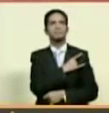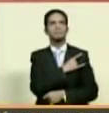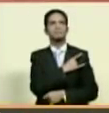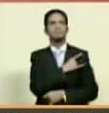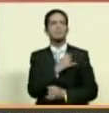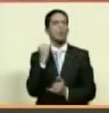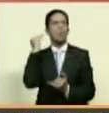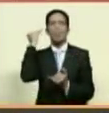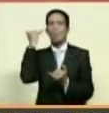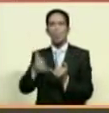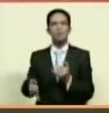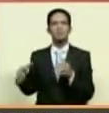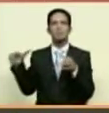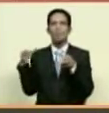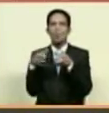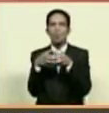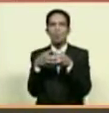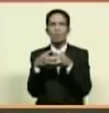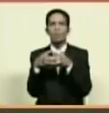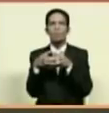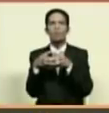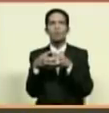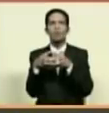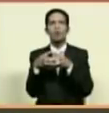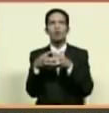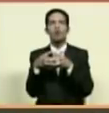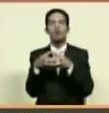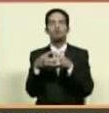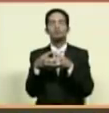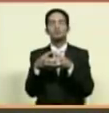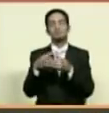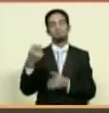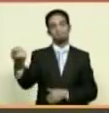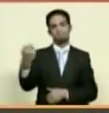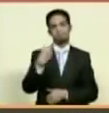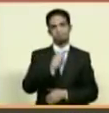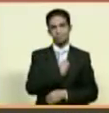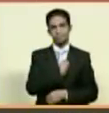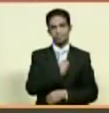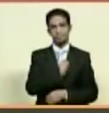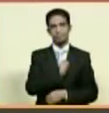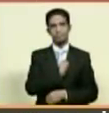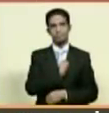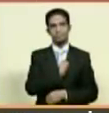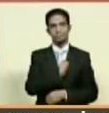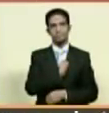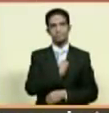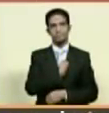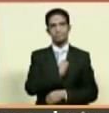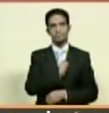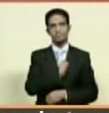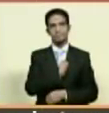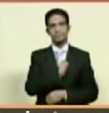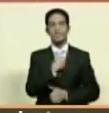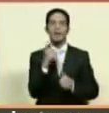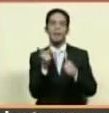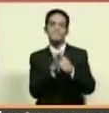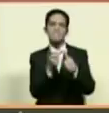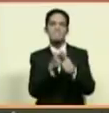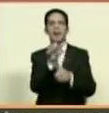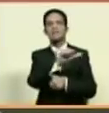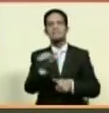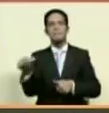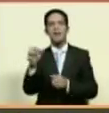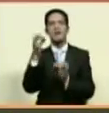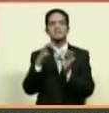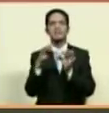sector que recibe el pago correspondiente a la primera semana de